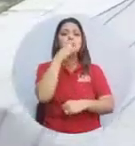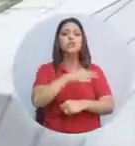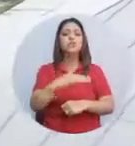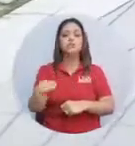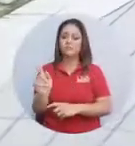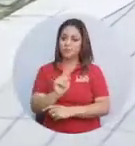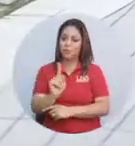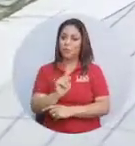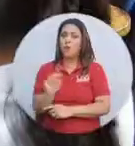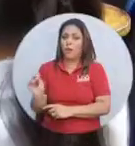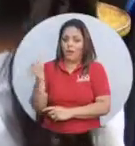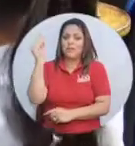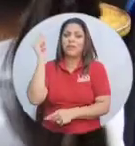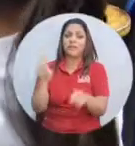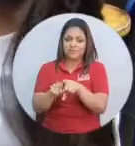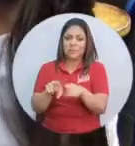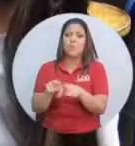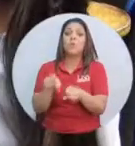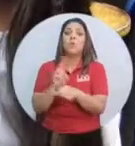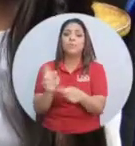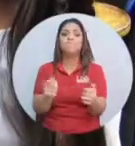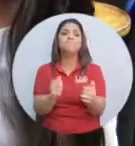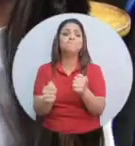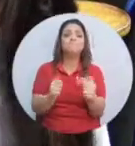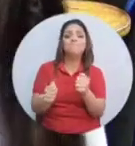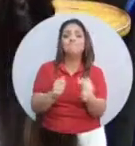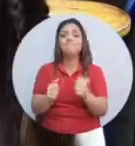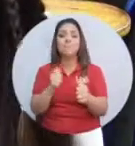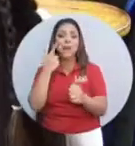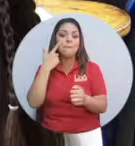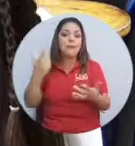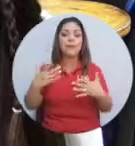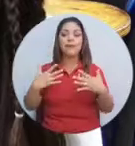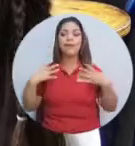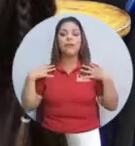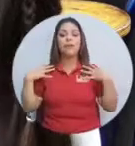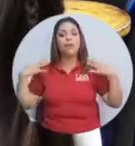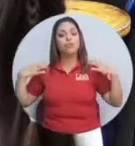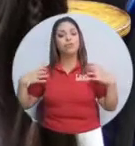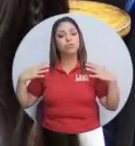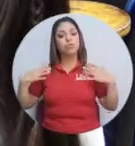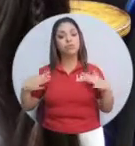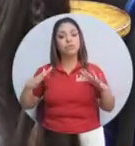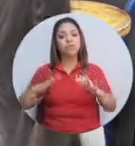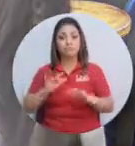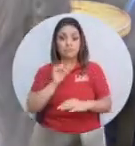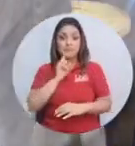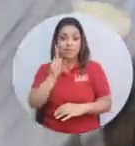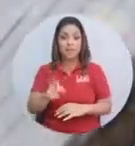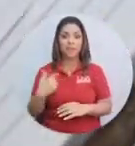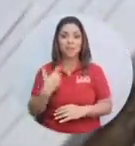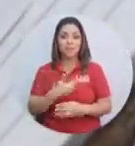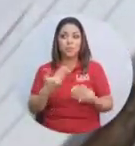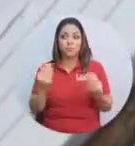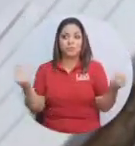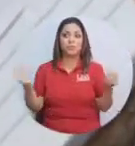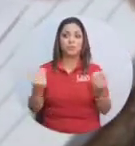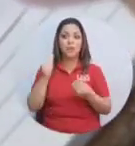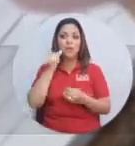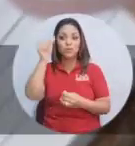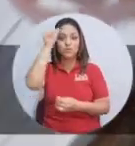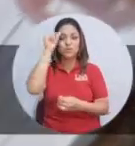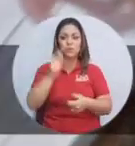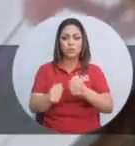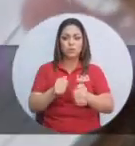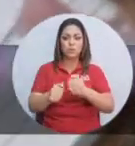universidades, esa es su forma de desestresarse? Y están en los videojuegos. Todos son de la generación inicial de videojuegos y solo eso hacen. Y ahí se filtran.